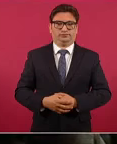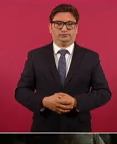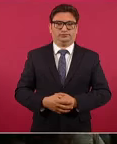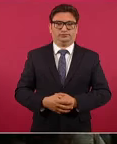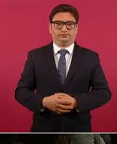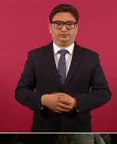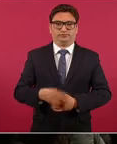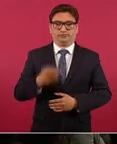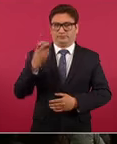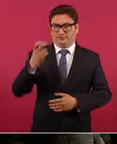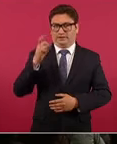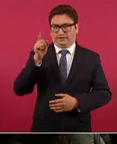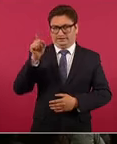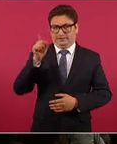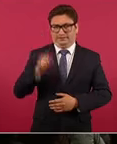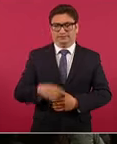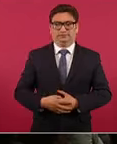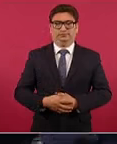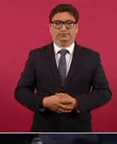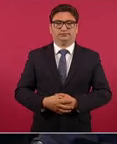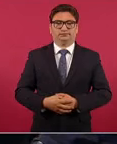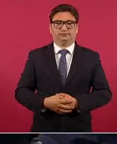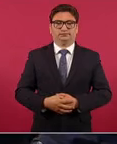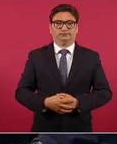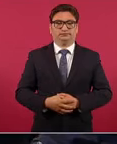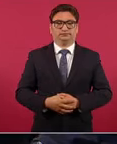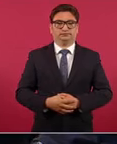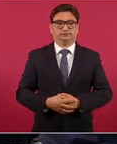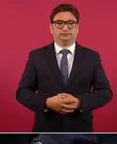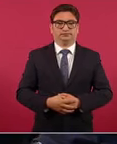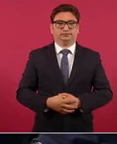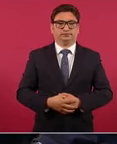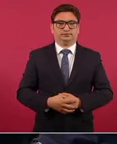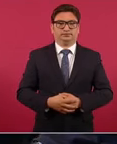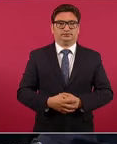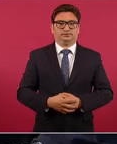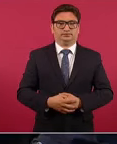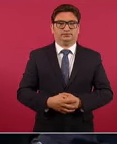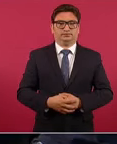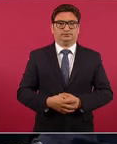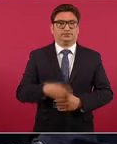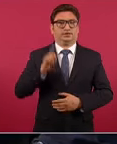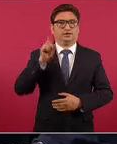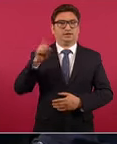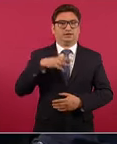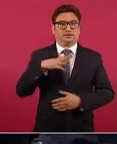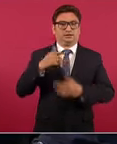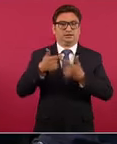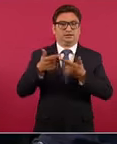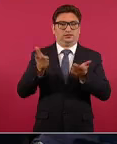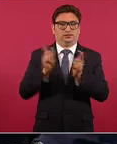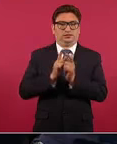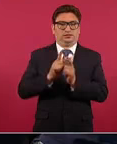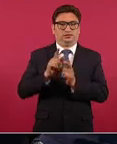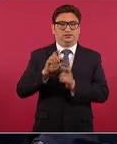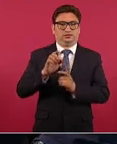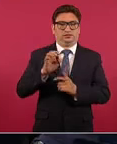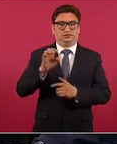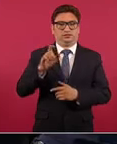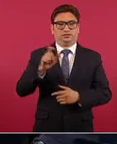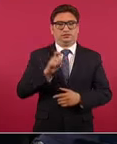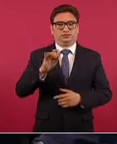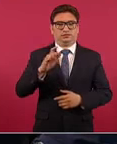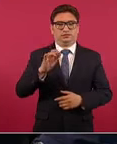aquí exactamente aquí está el grupo este es calificar